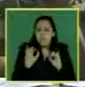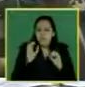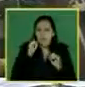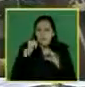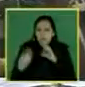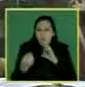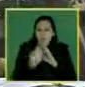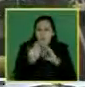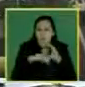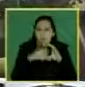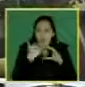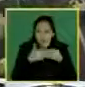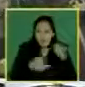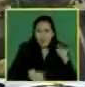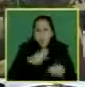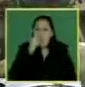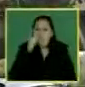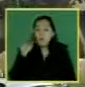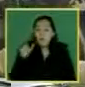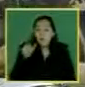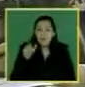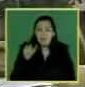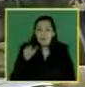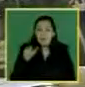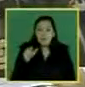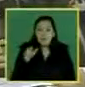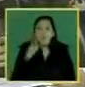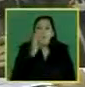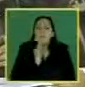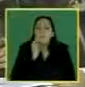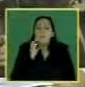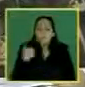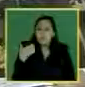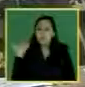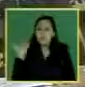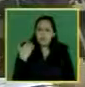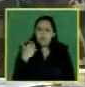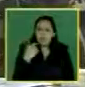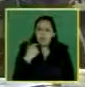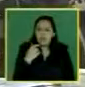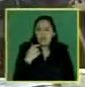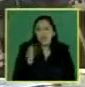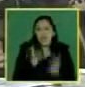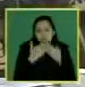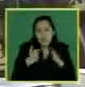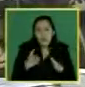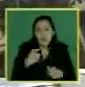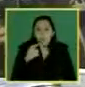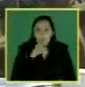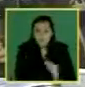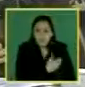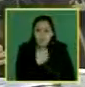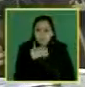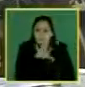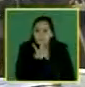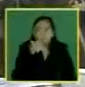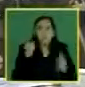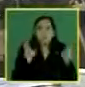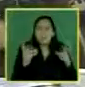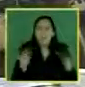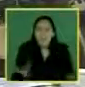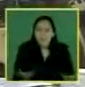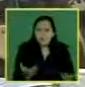del cardenal Urosa por una experiencia que yo estaba haciendo un documental para la universidad. Y el tema que escogimos